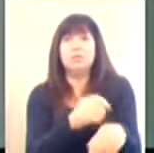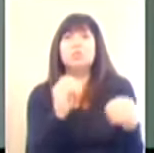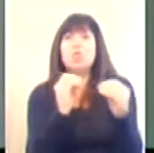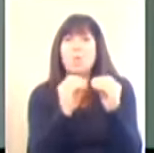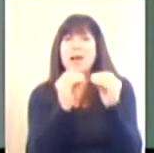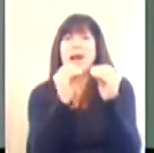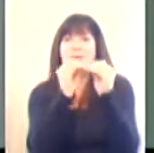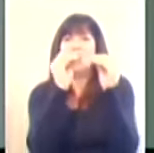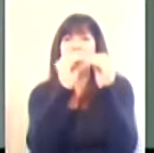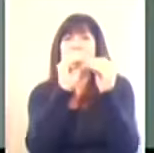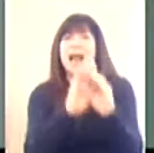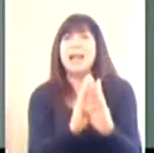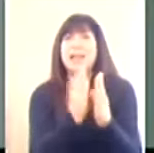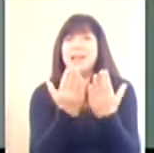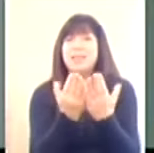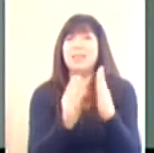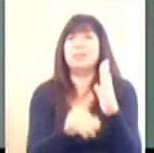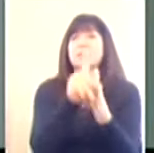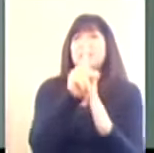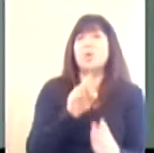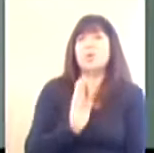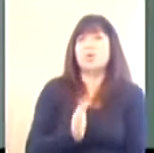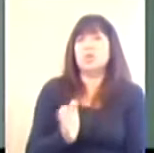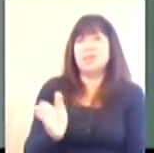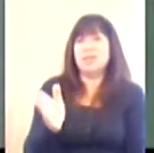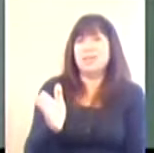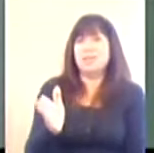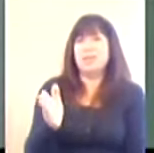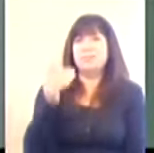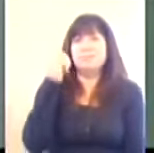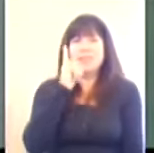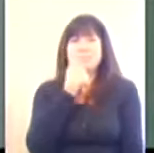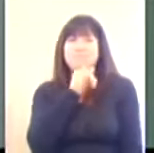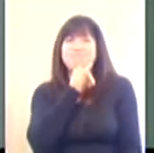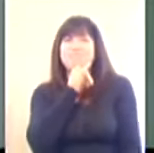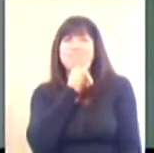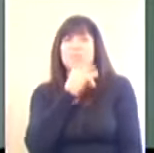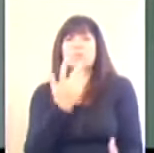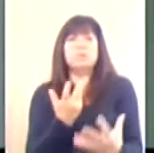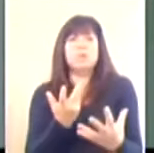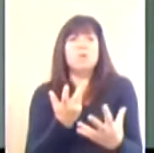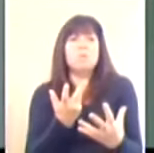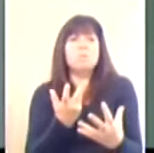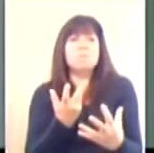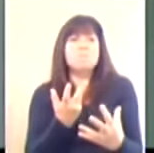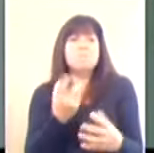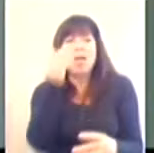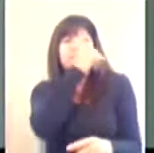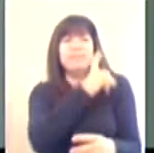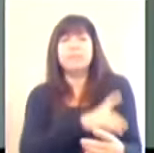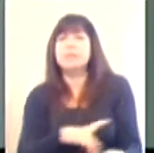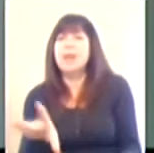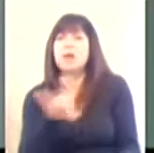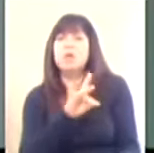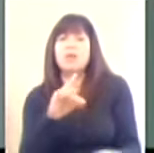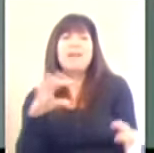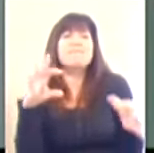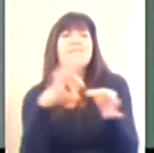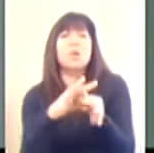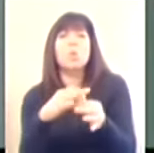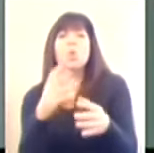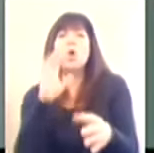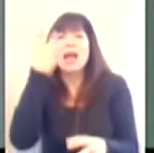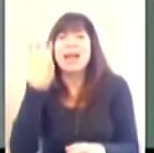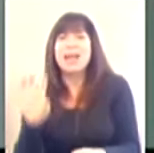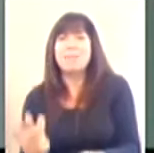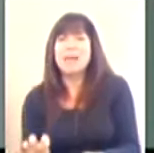a la agenda del desarrollo sostenible. Pero eso siempre nos quedaba como un poco a tras mano. Era más difícil encontrar el vínculo con elementos